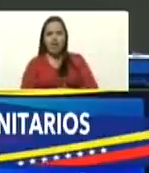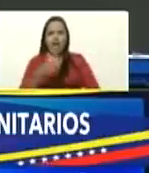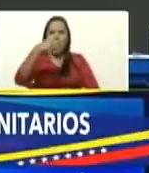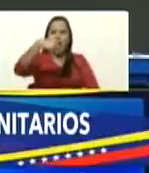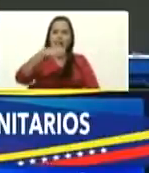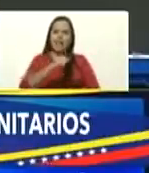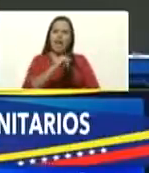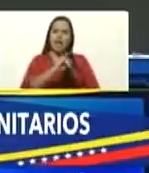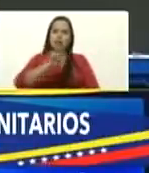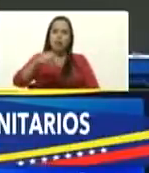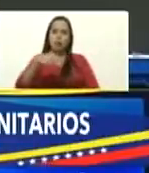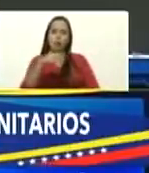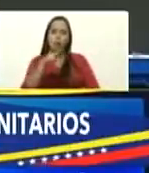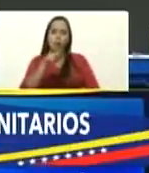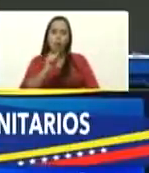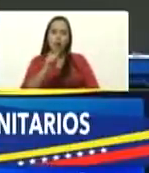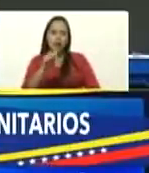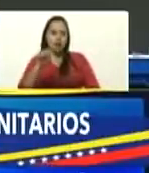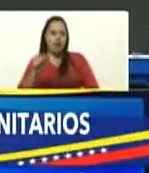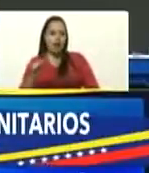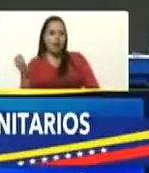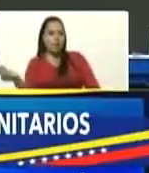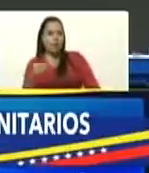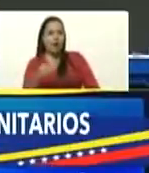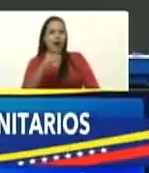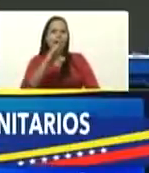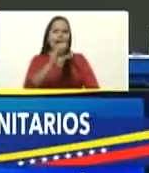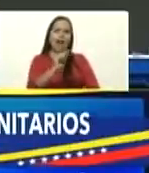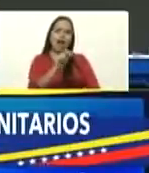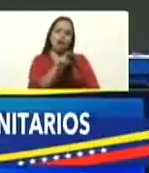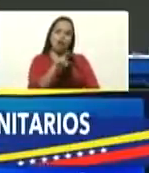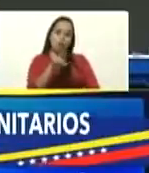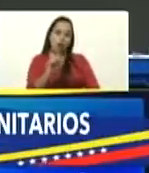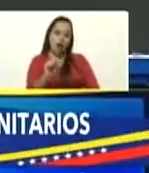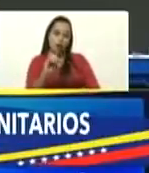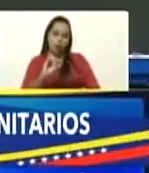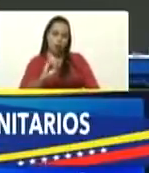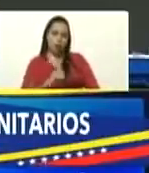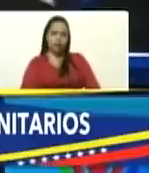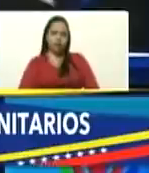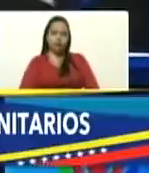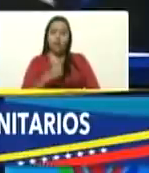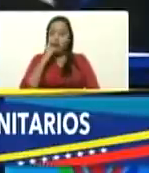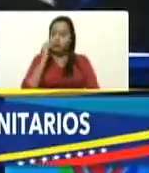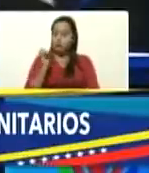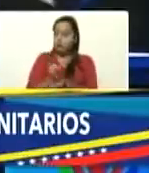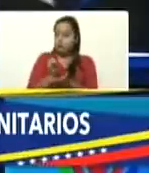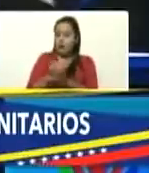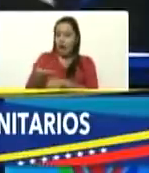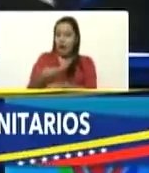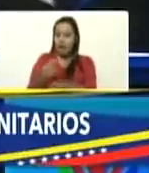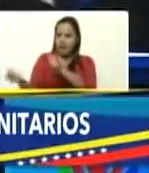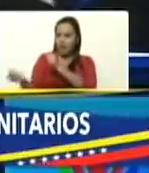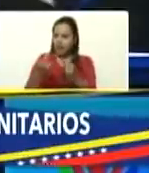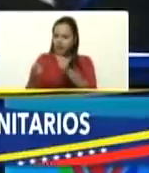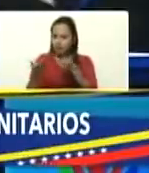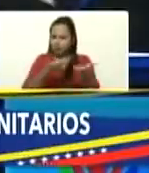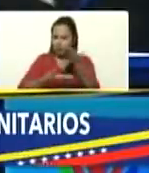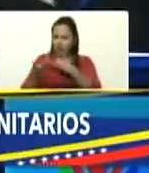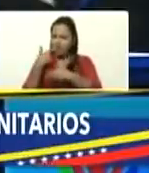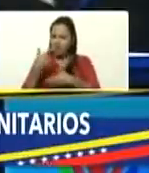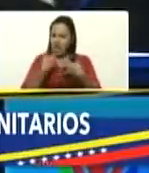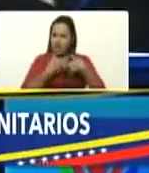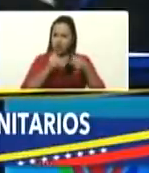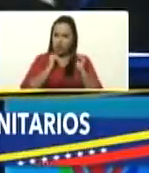y la parroquia Caruao, nuestra amada parroquia Caruao. Ahora, fíjate una cosa aquí, conversadito, como decía Aristóbulo.